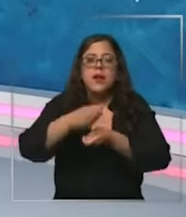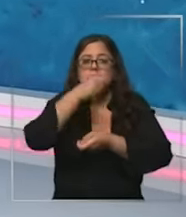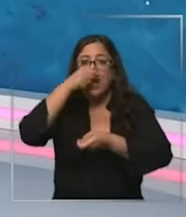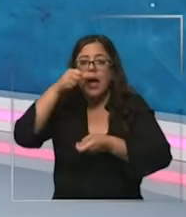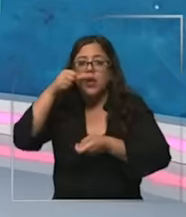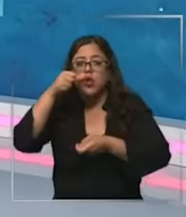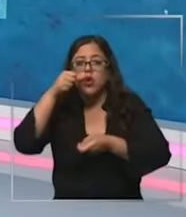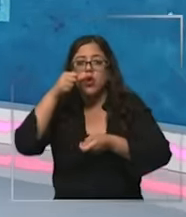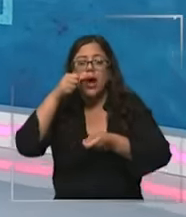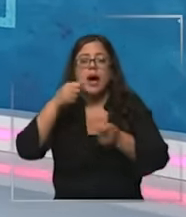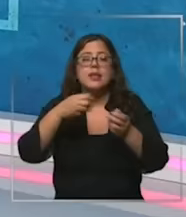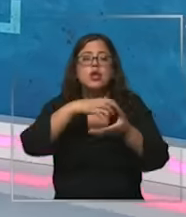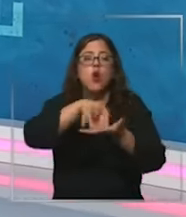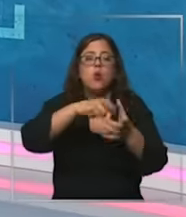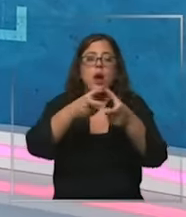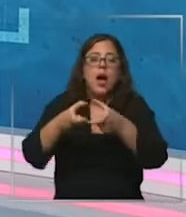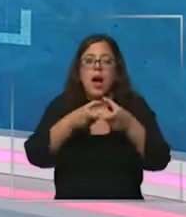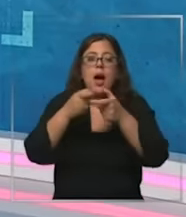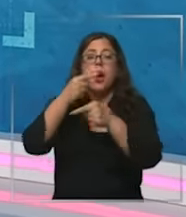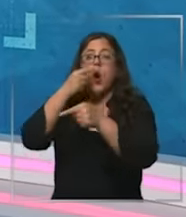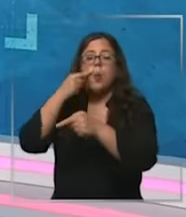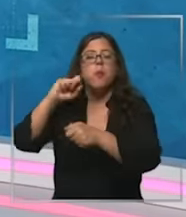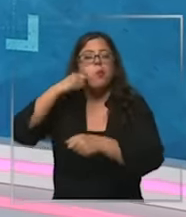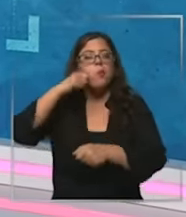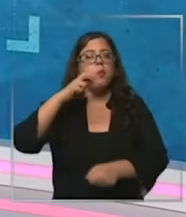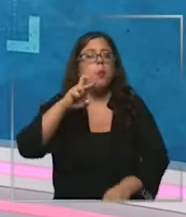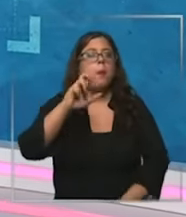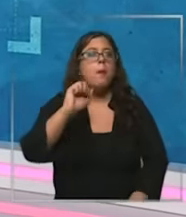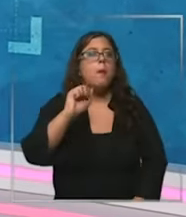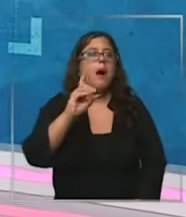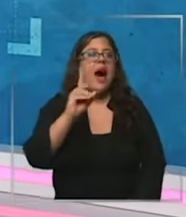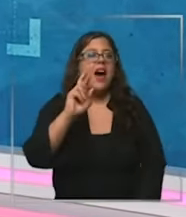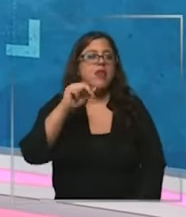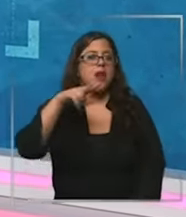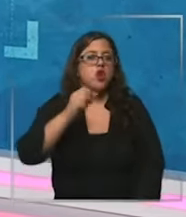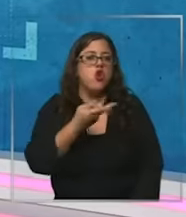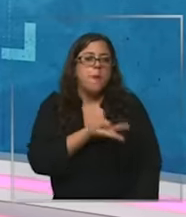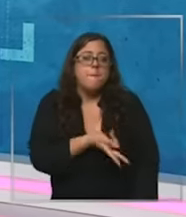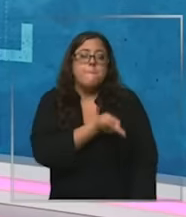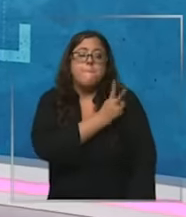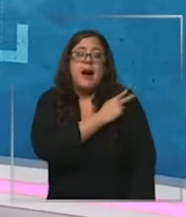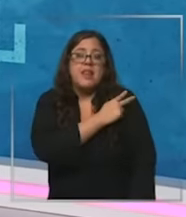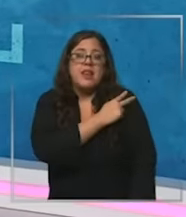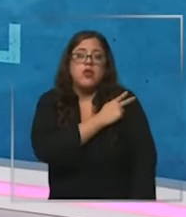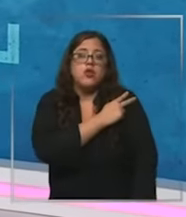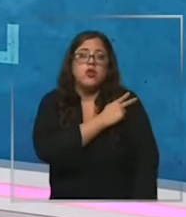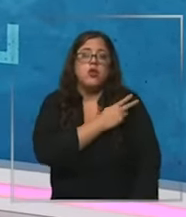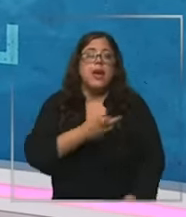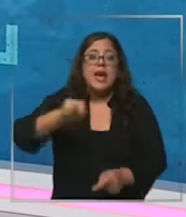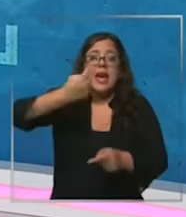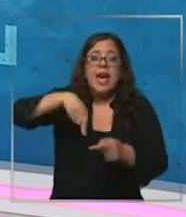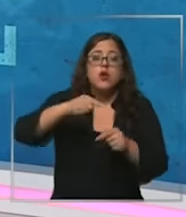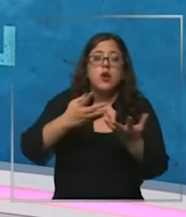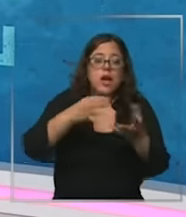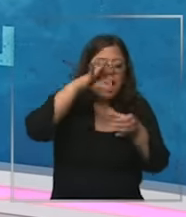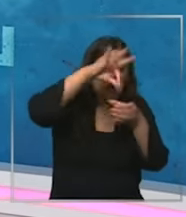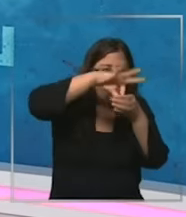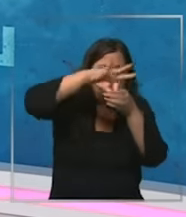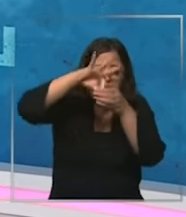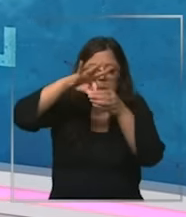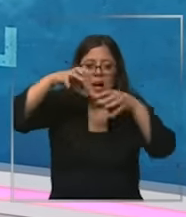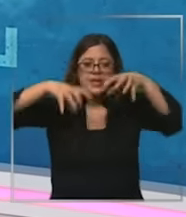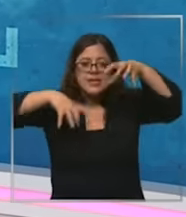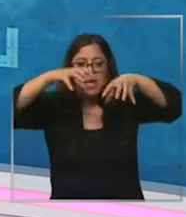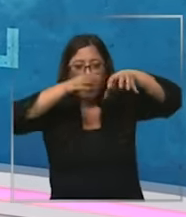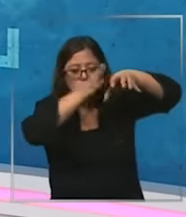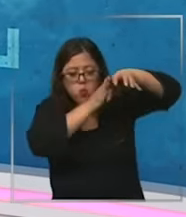que era conocido como El Padrino. Esta banda plantaba marihuana en quebradas secretas ubicadas en los cerros